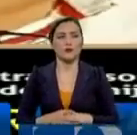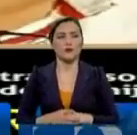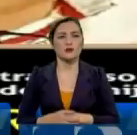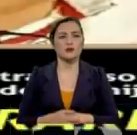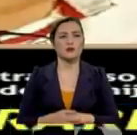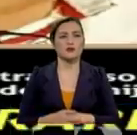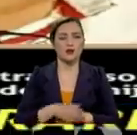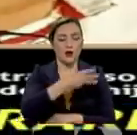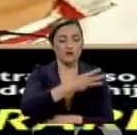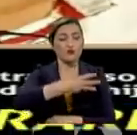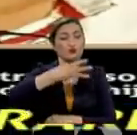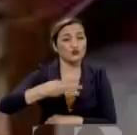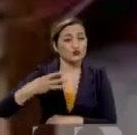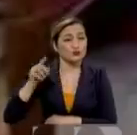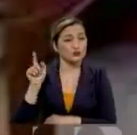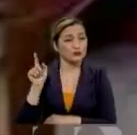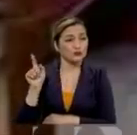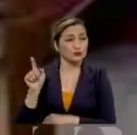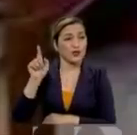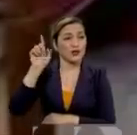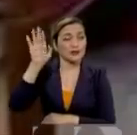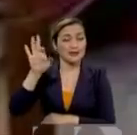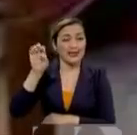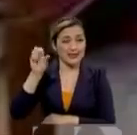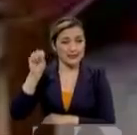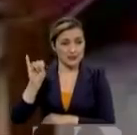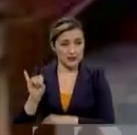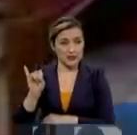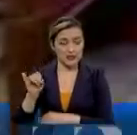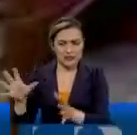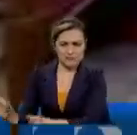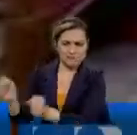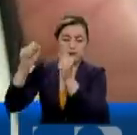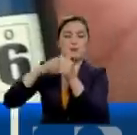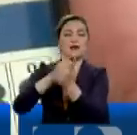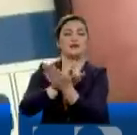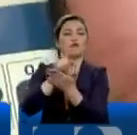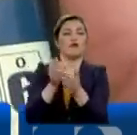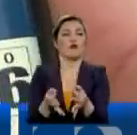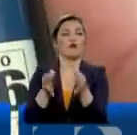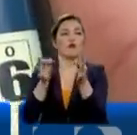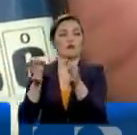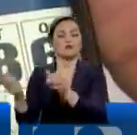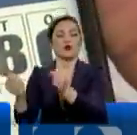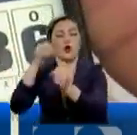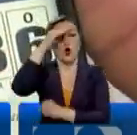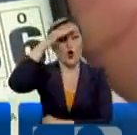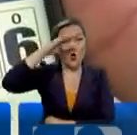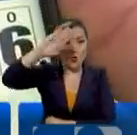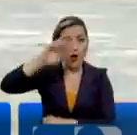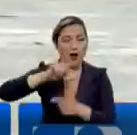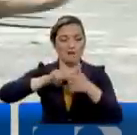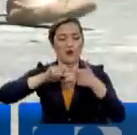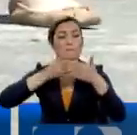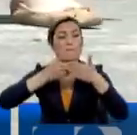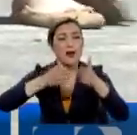los movimientos migratorios se conoció que Tessy fue sacada de Francia en la primera semana de febrero y llevada a Cuba. Luego fue trasladada a